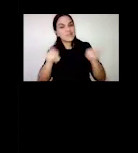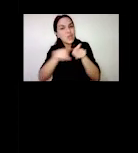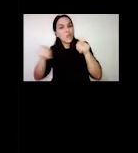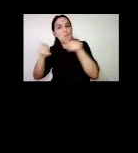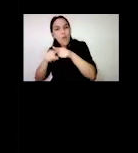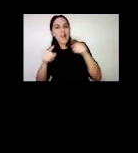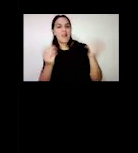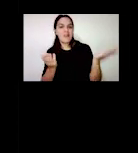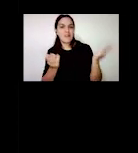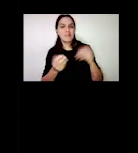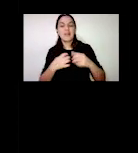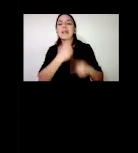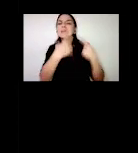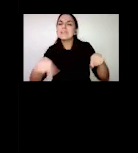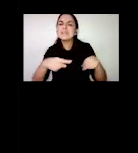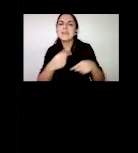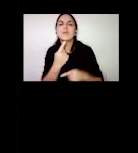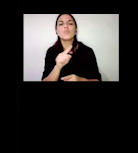esas características?